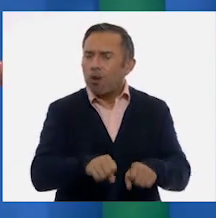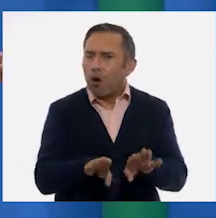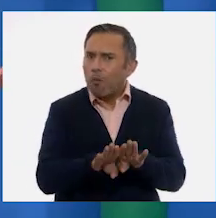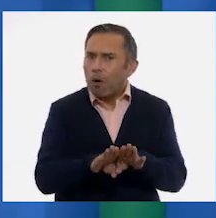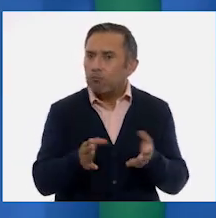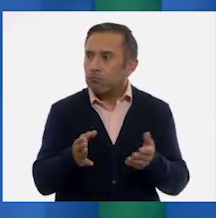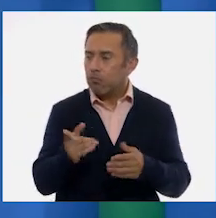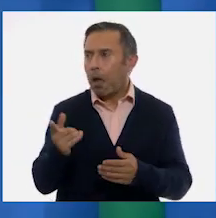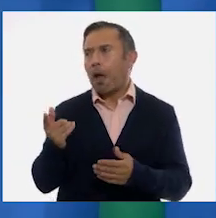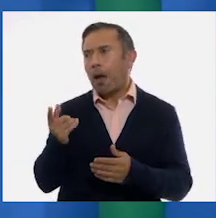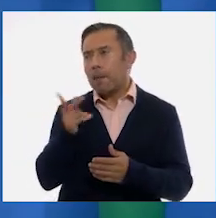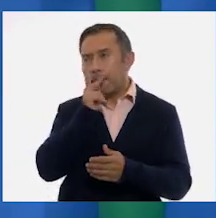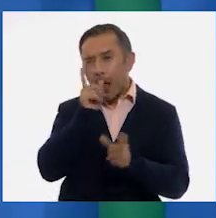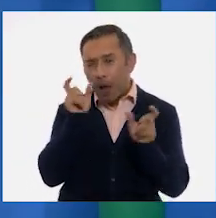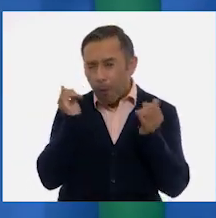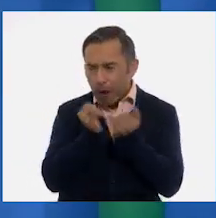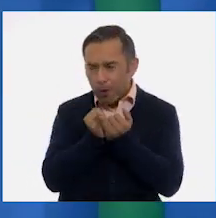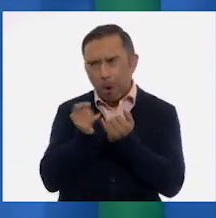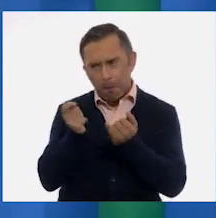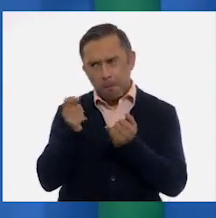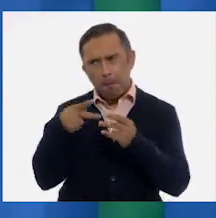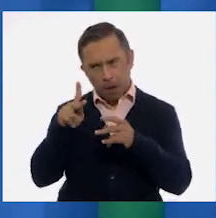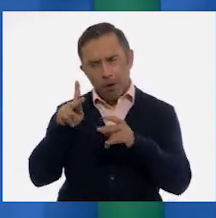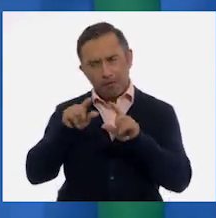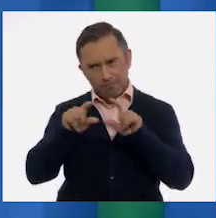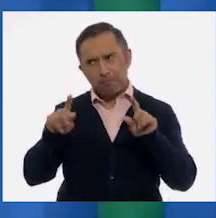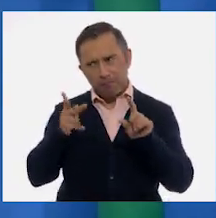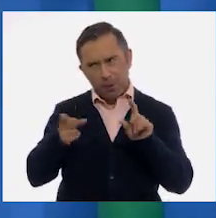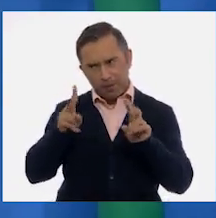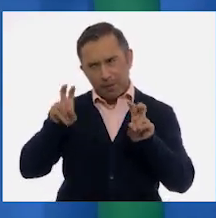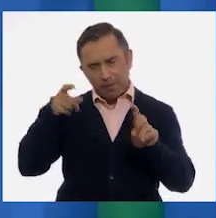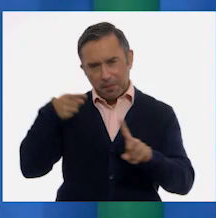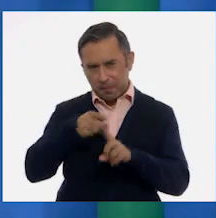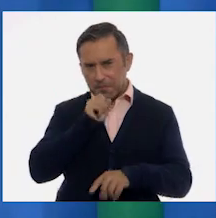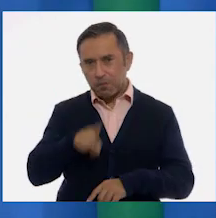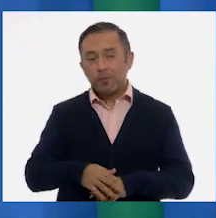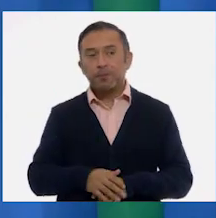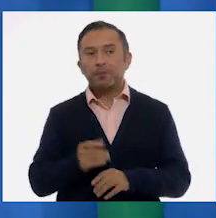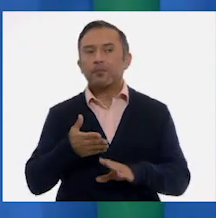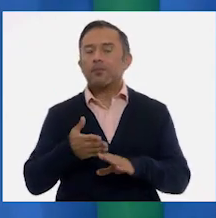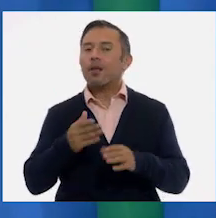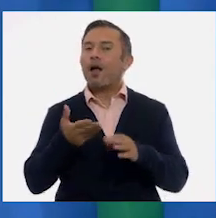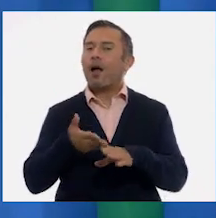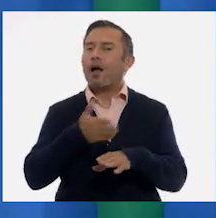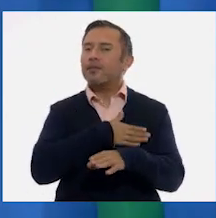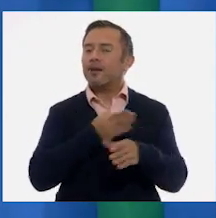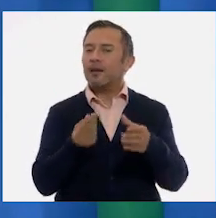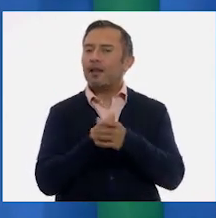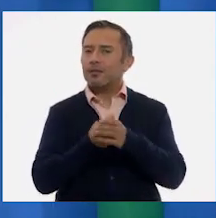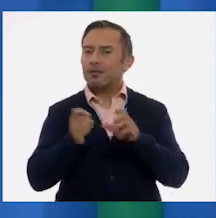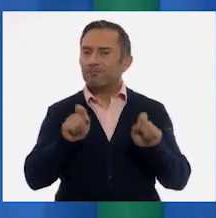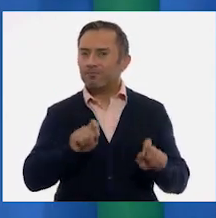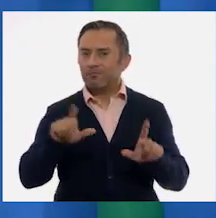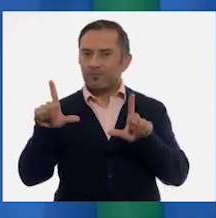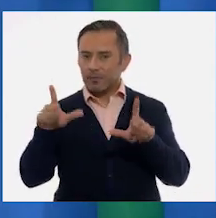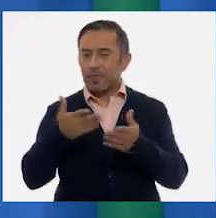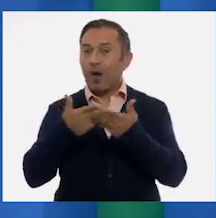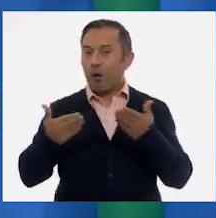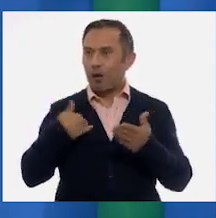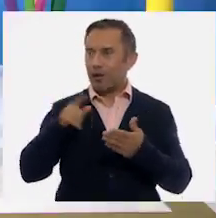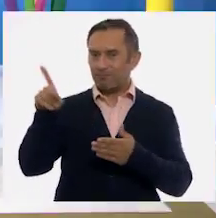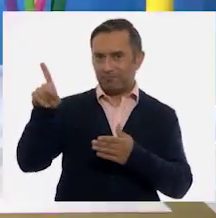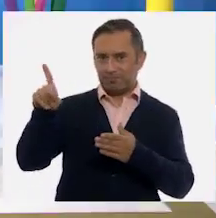vimos que la respuesta era que hubo diversas causas, como se puede ver en el cuadro que hicimos en la clase pasada y que ahora está pegado en el